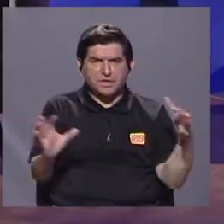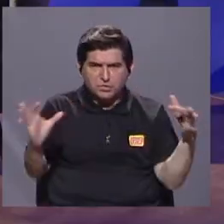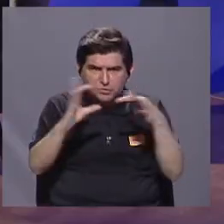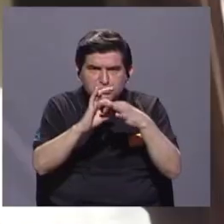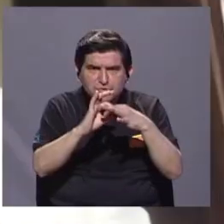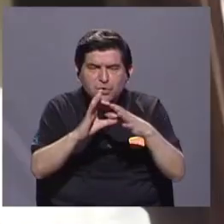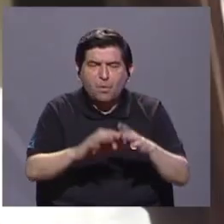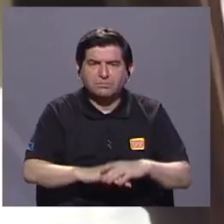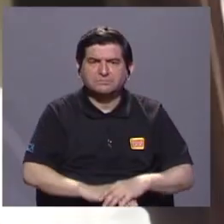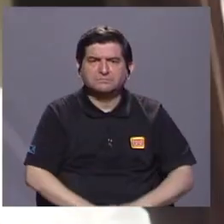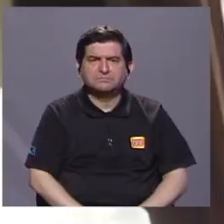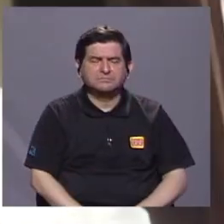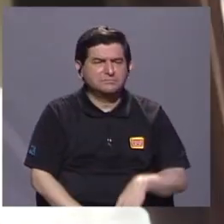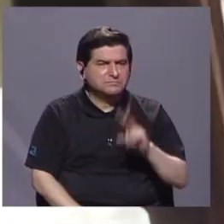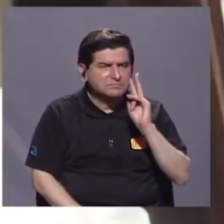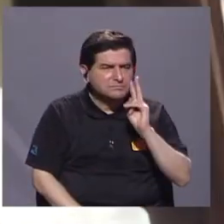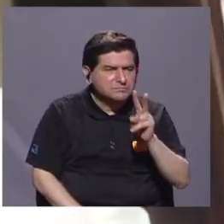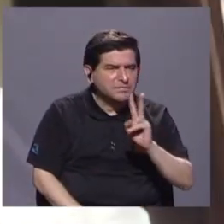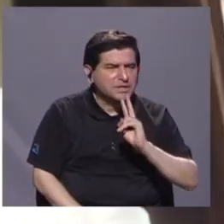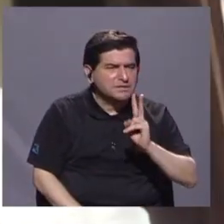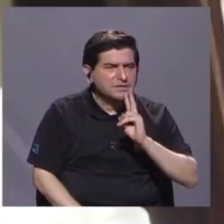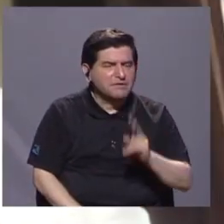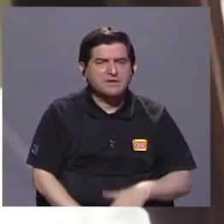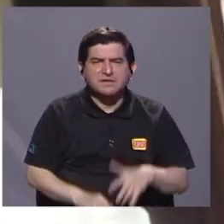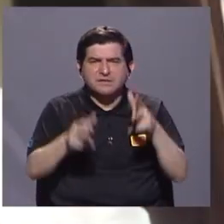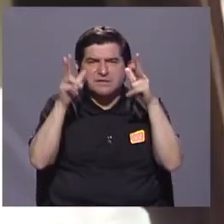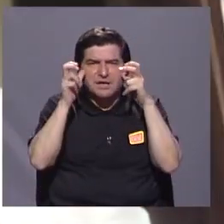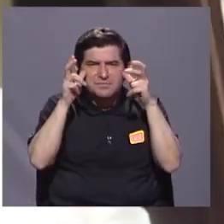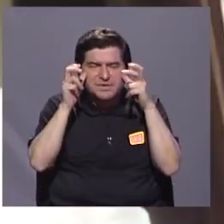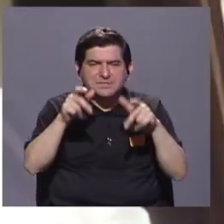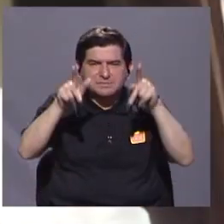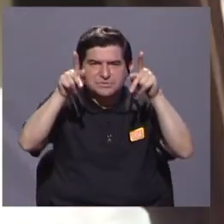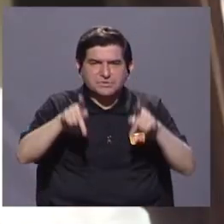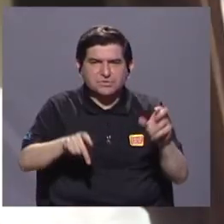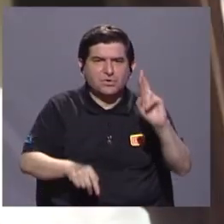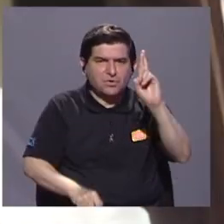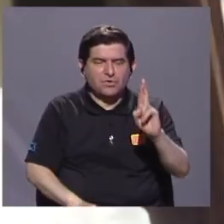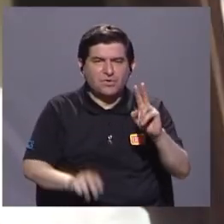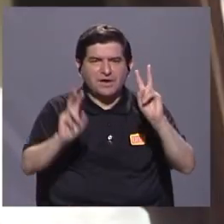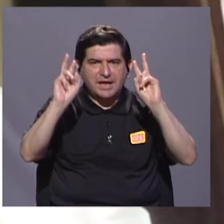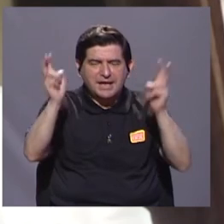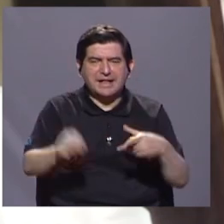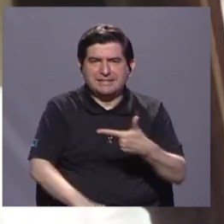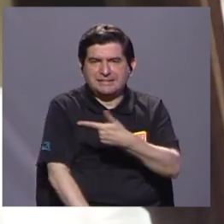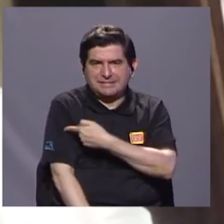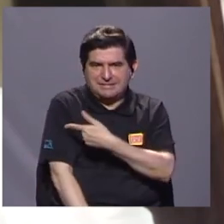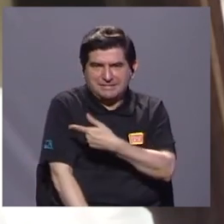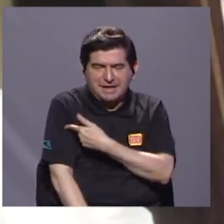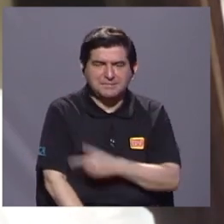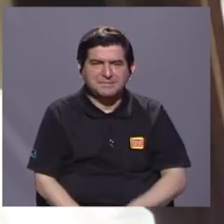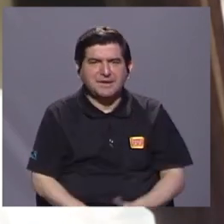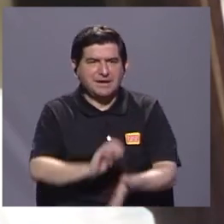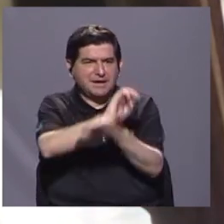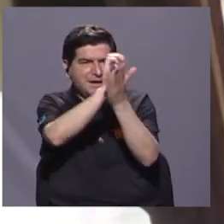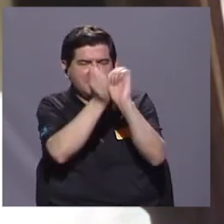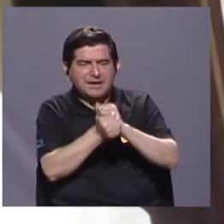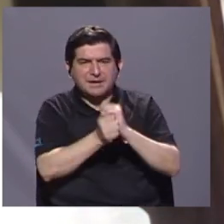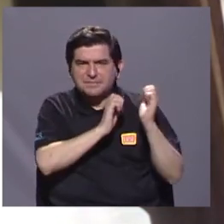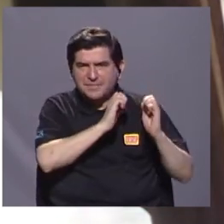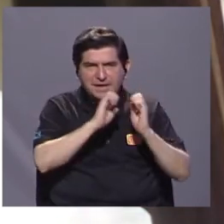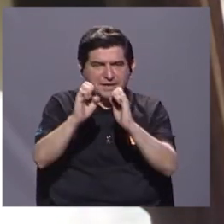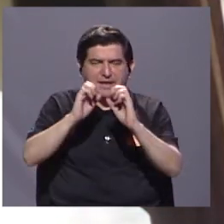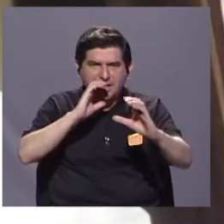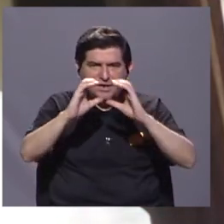a eso, digamos, de ver cuál es realmente la percepción actual del costarricense sobre los temas de vacunación y cómo cambiar eso con estrategias